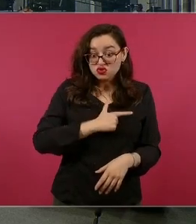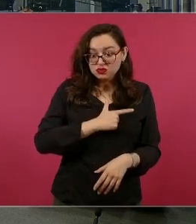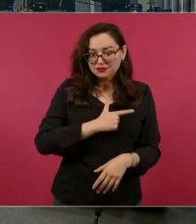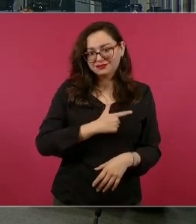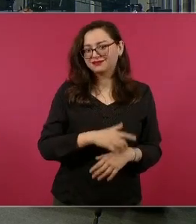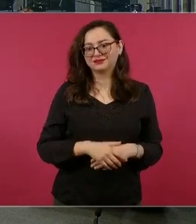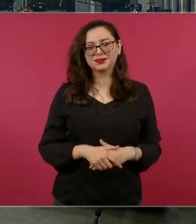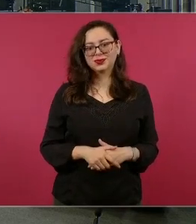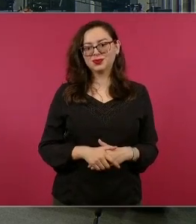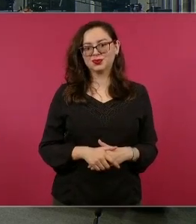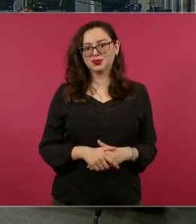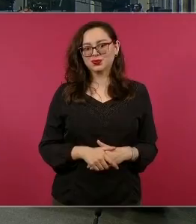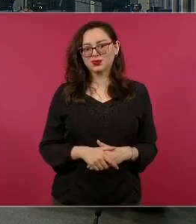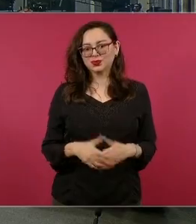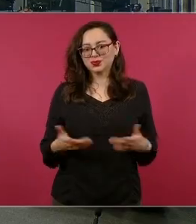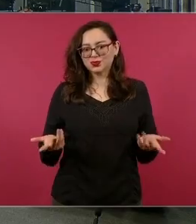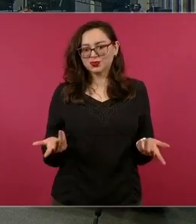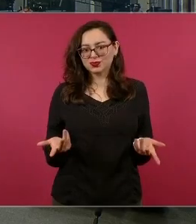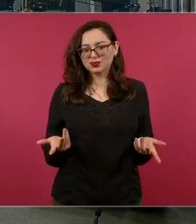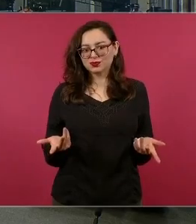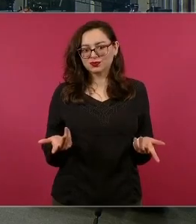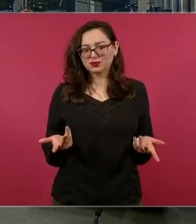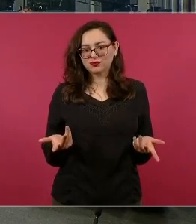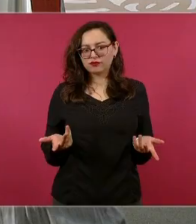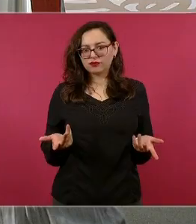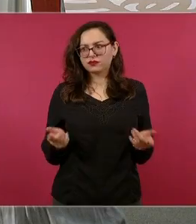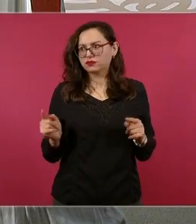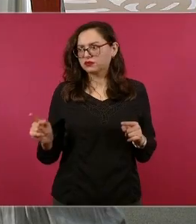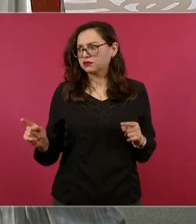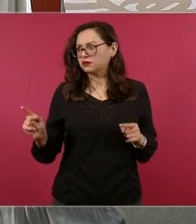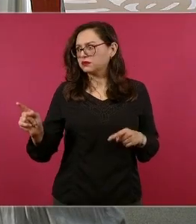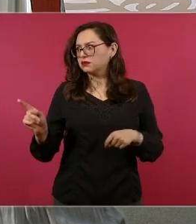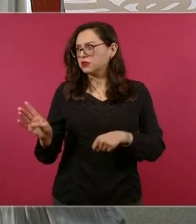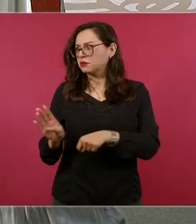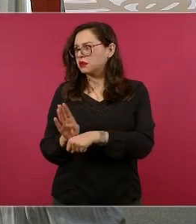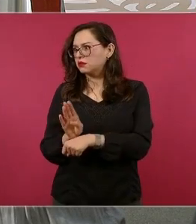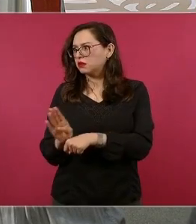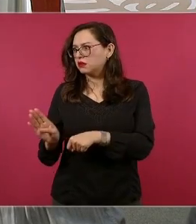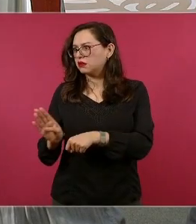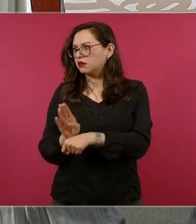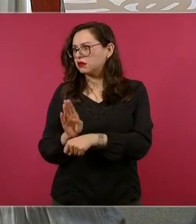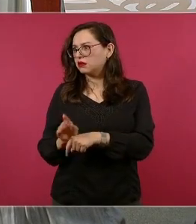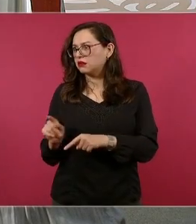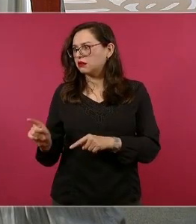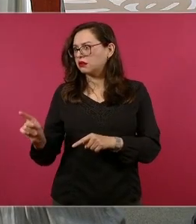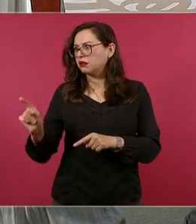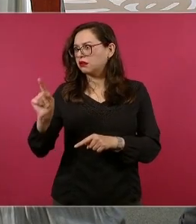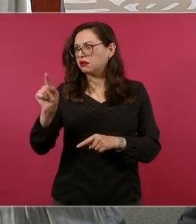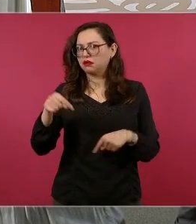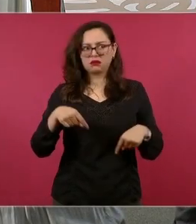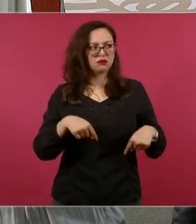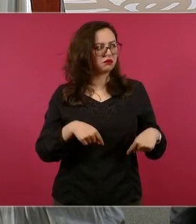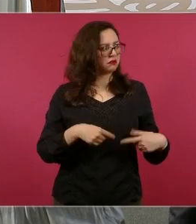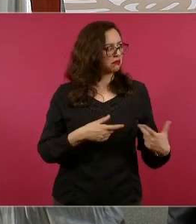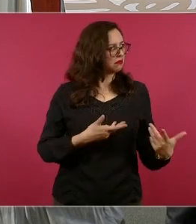está viendo los beneficios. Un integrante de clase media